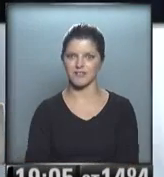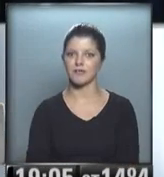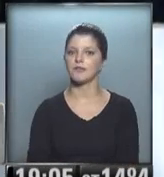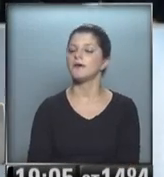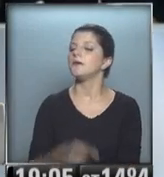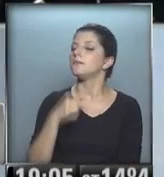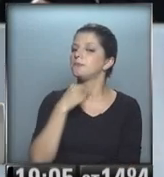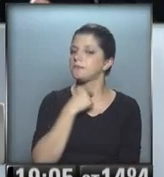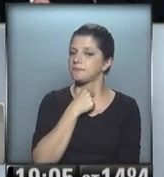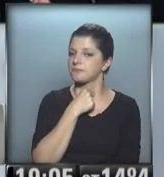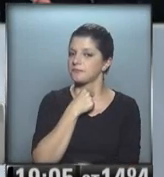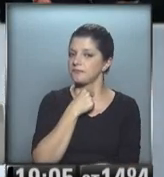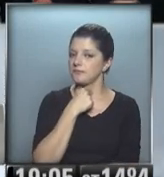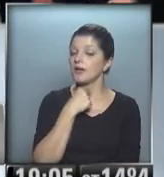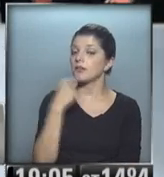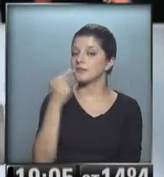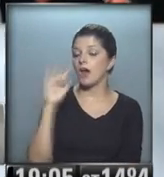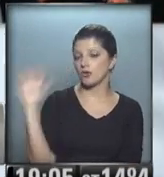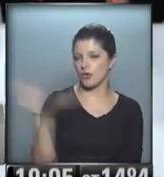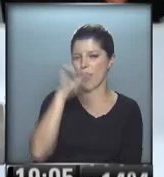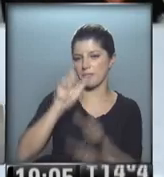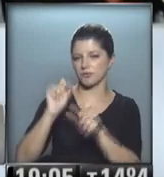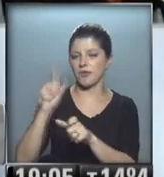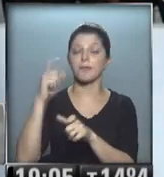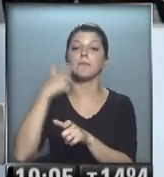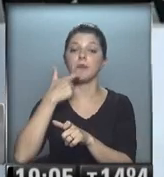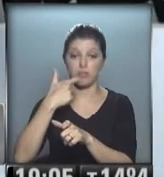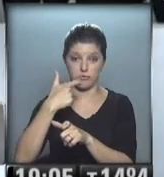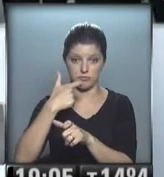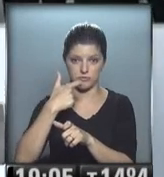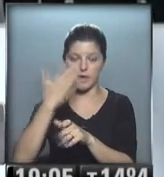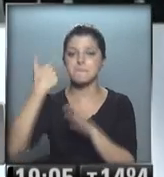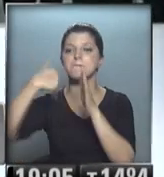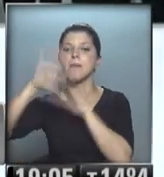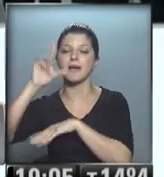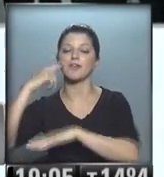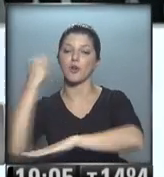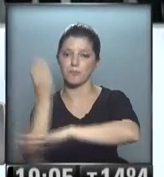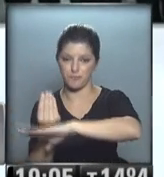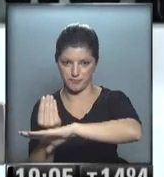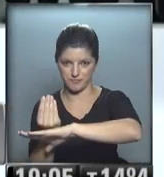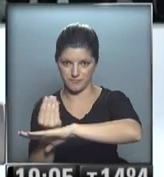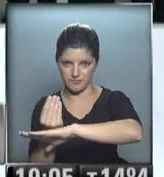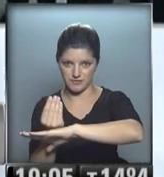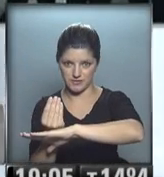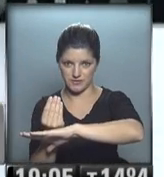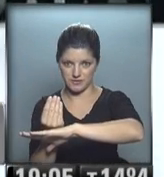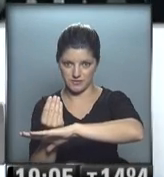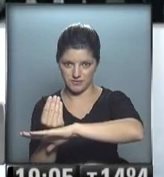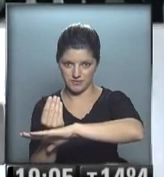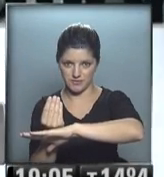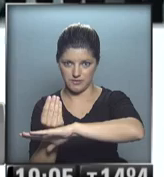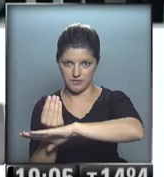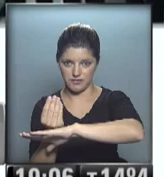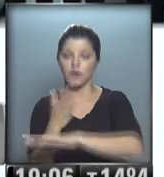Quiero decirle a todos los mendocinos, en especial a los habitantes de la ciudad de Mendoza, que